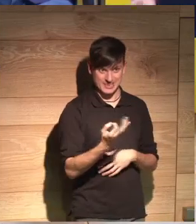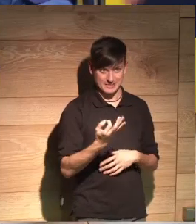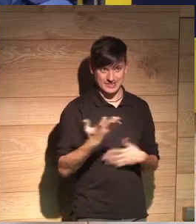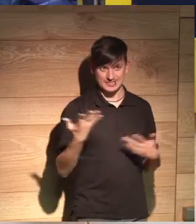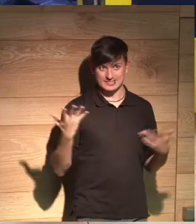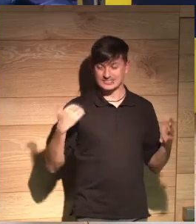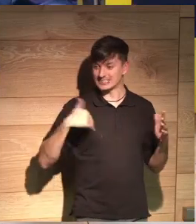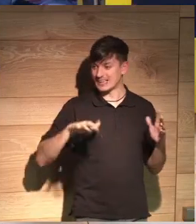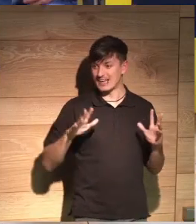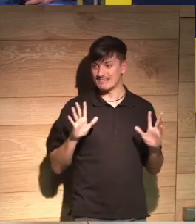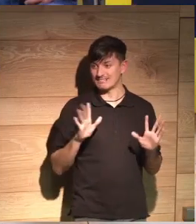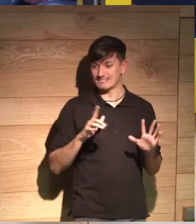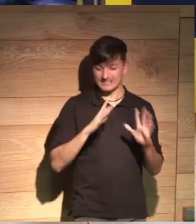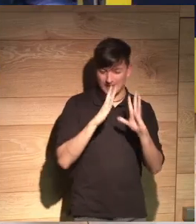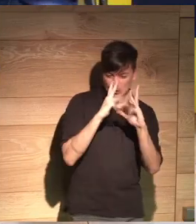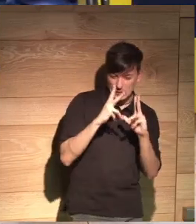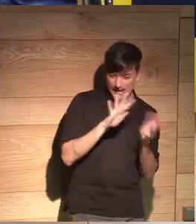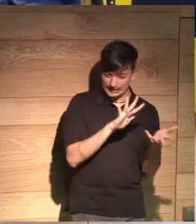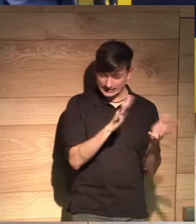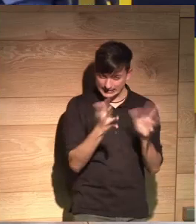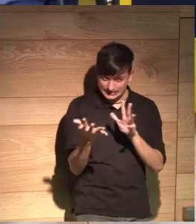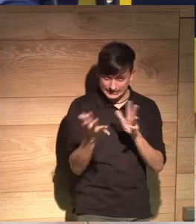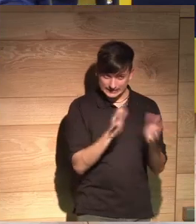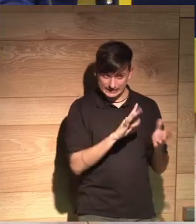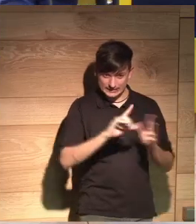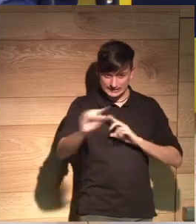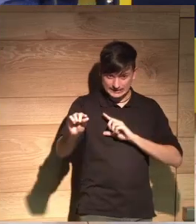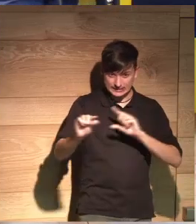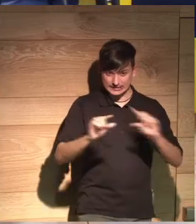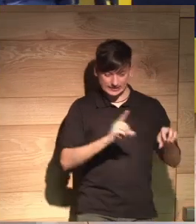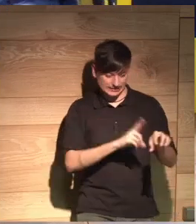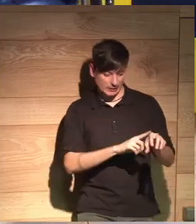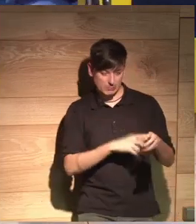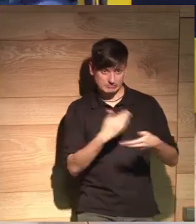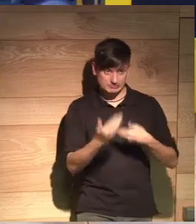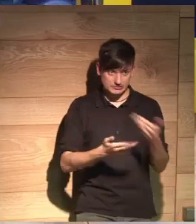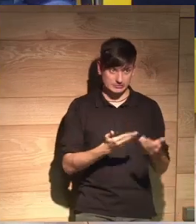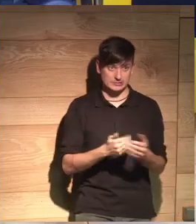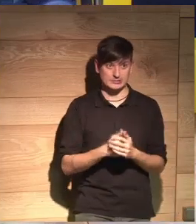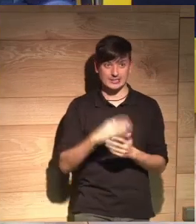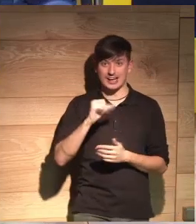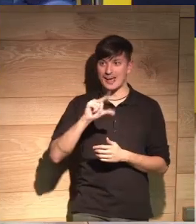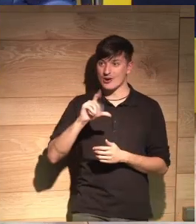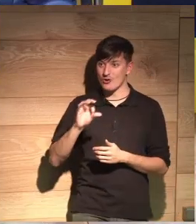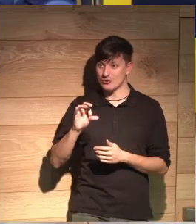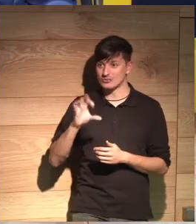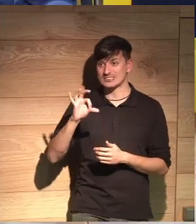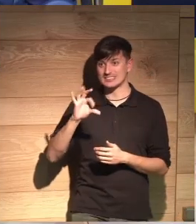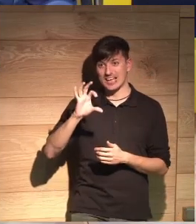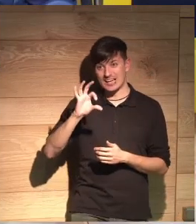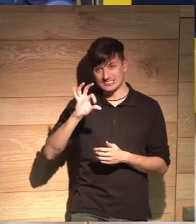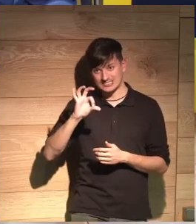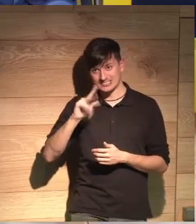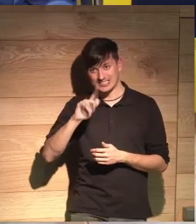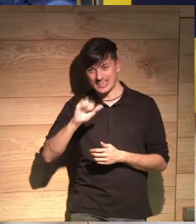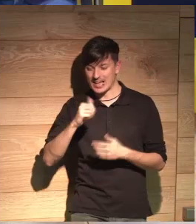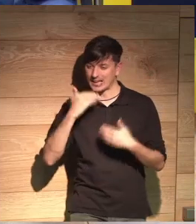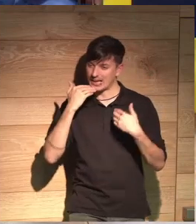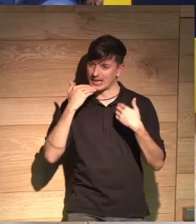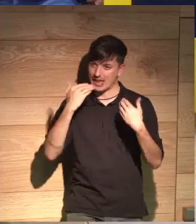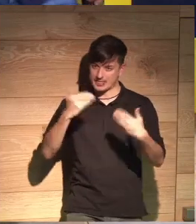hemos calculado aproximadamente lo que salimos lo que tardamos en salir carlos sabes que a un auténtico placer muchas